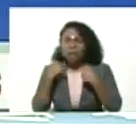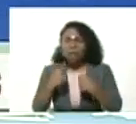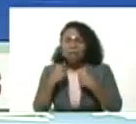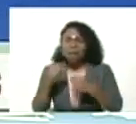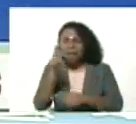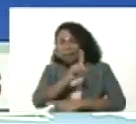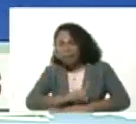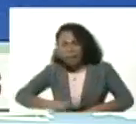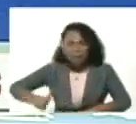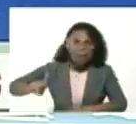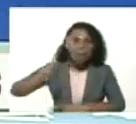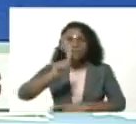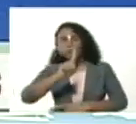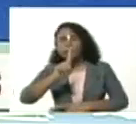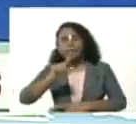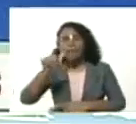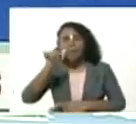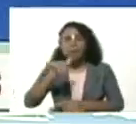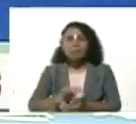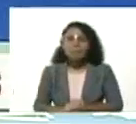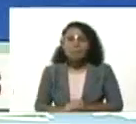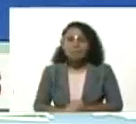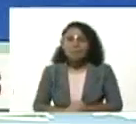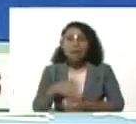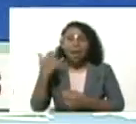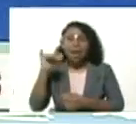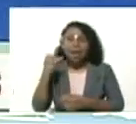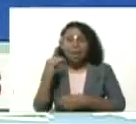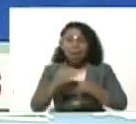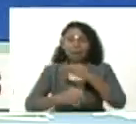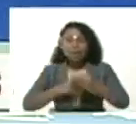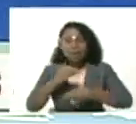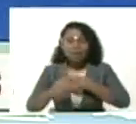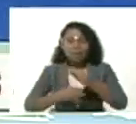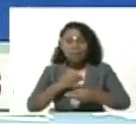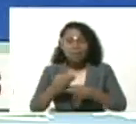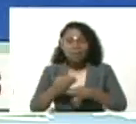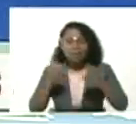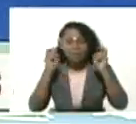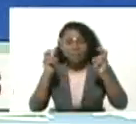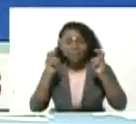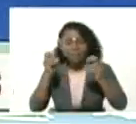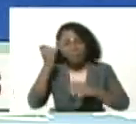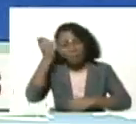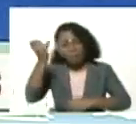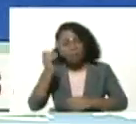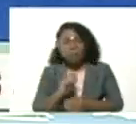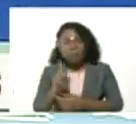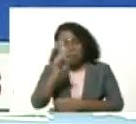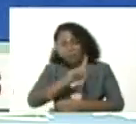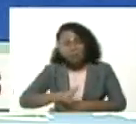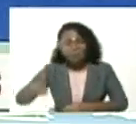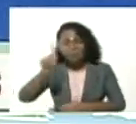ciclo hidrológico. Está intensificando el ciclo ideológico.